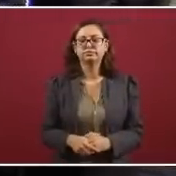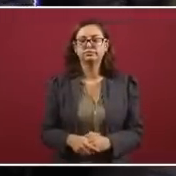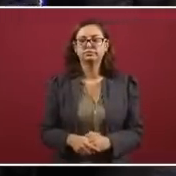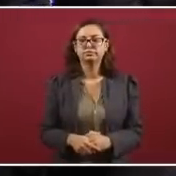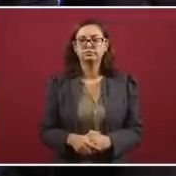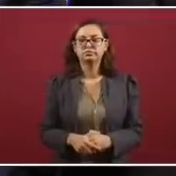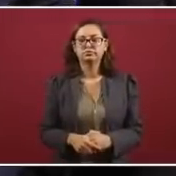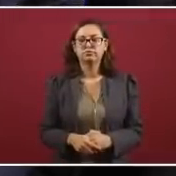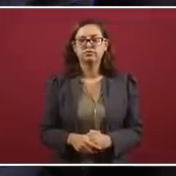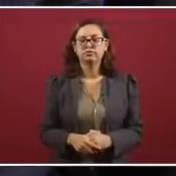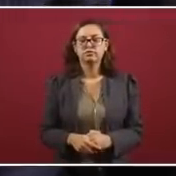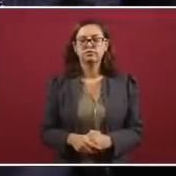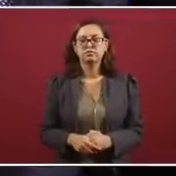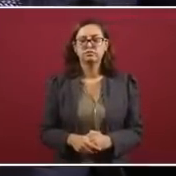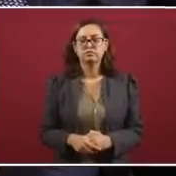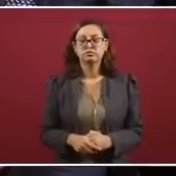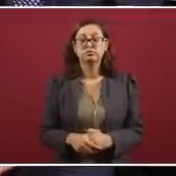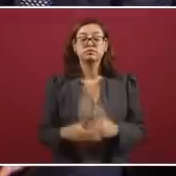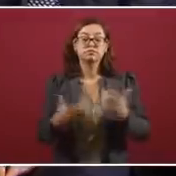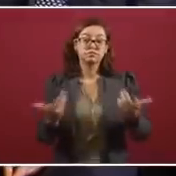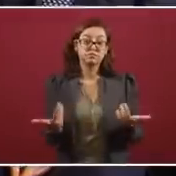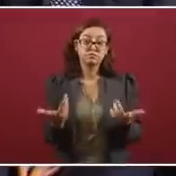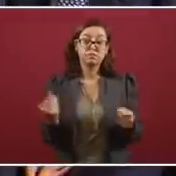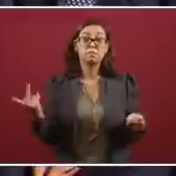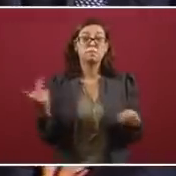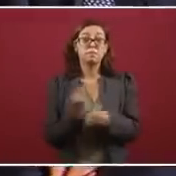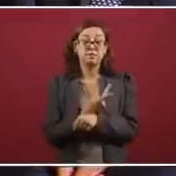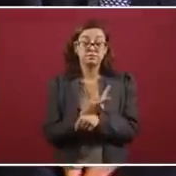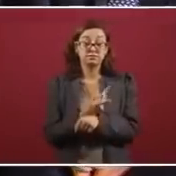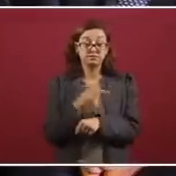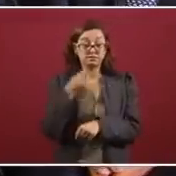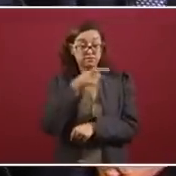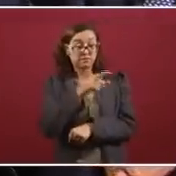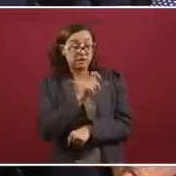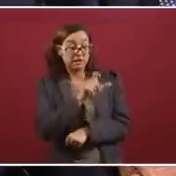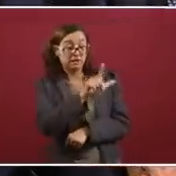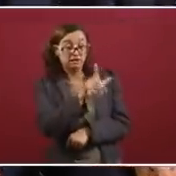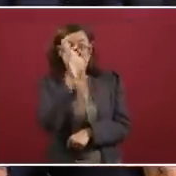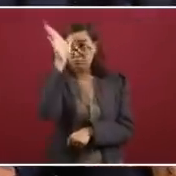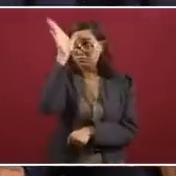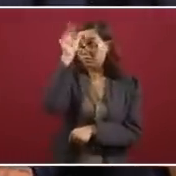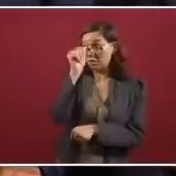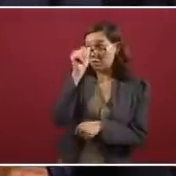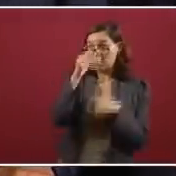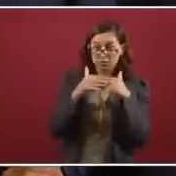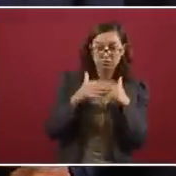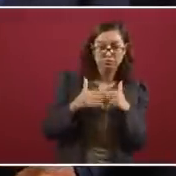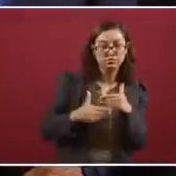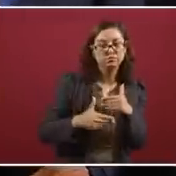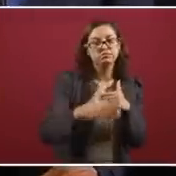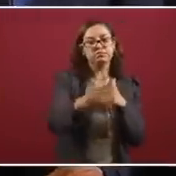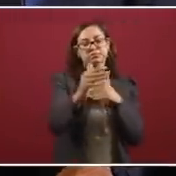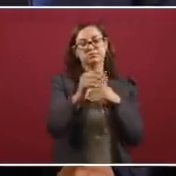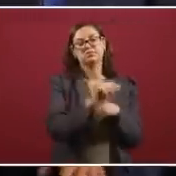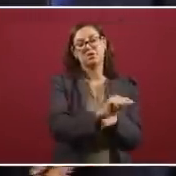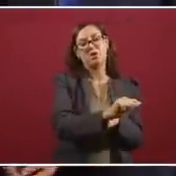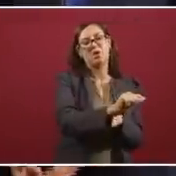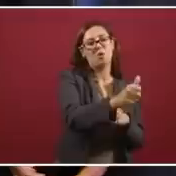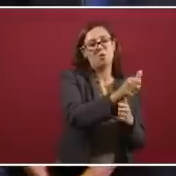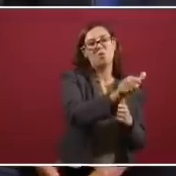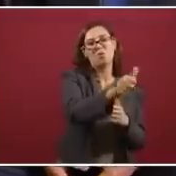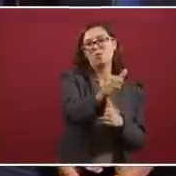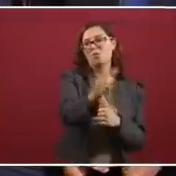Esto marcó la pauta para lograr los